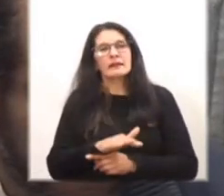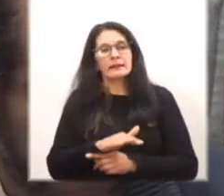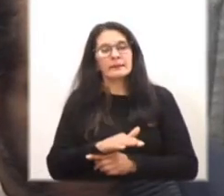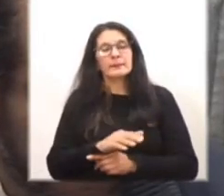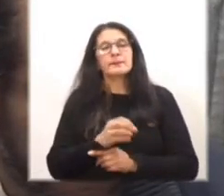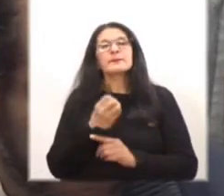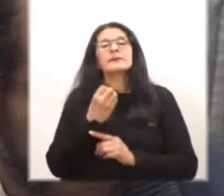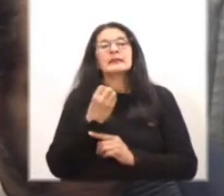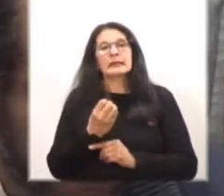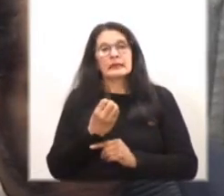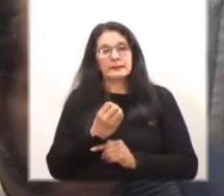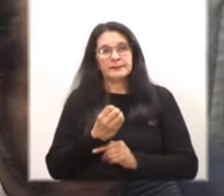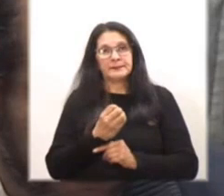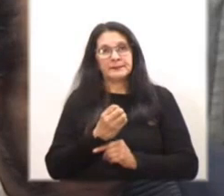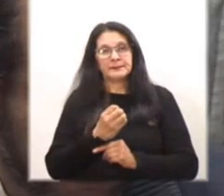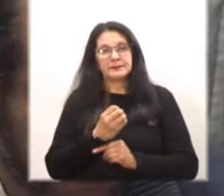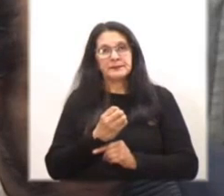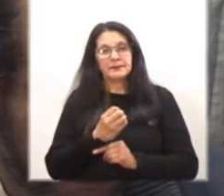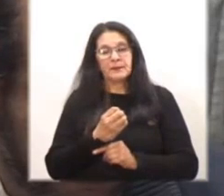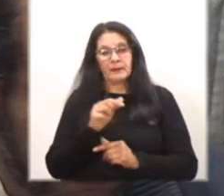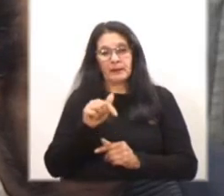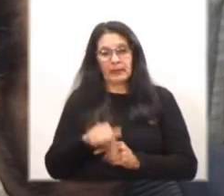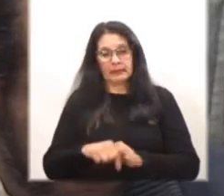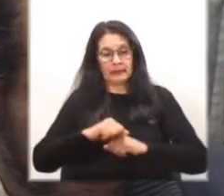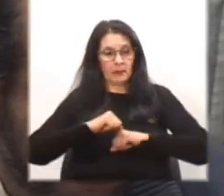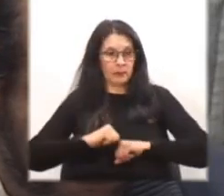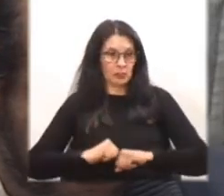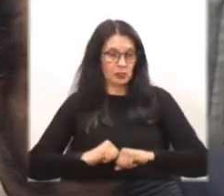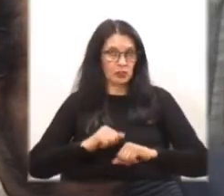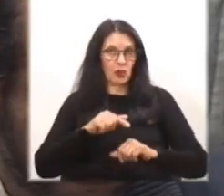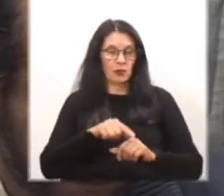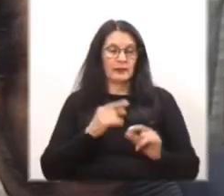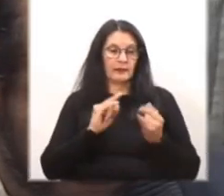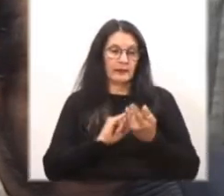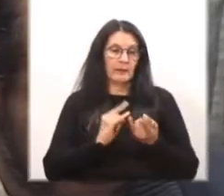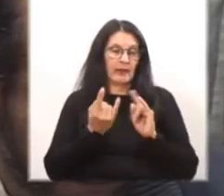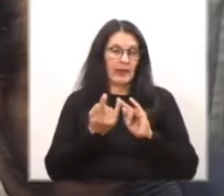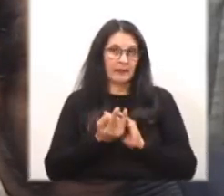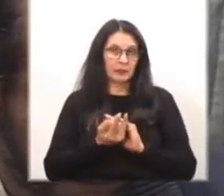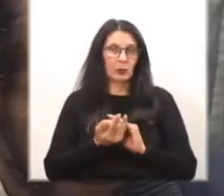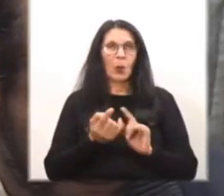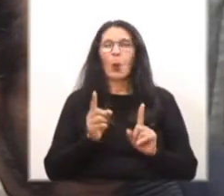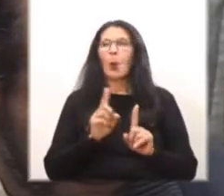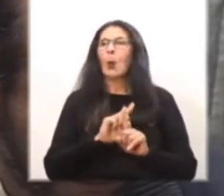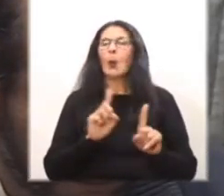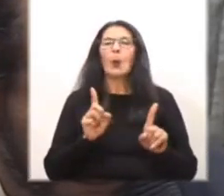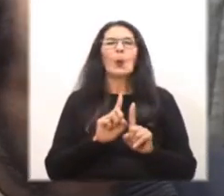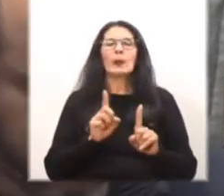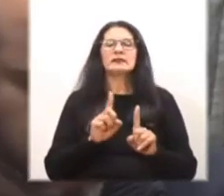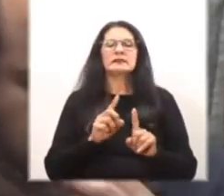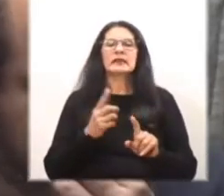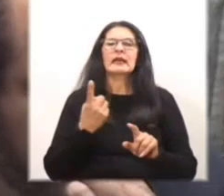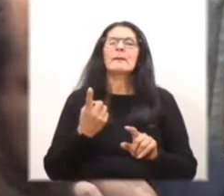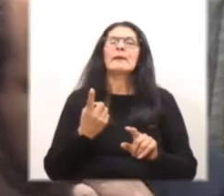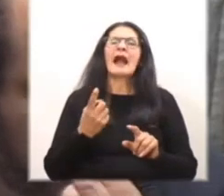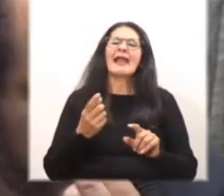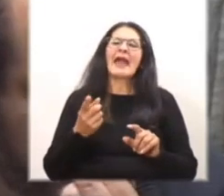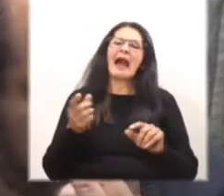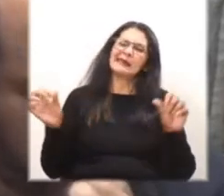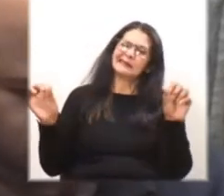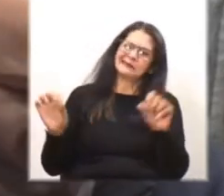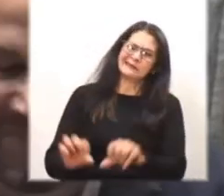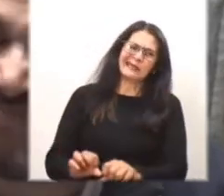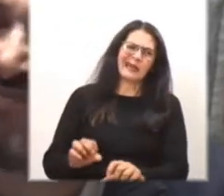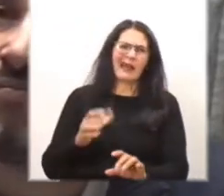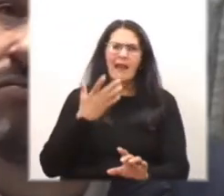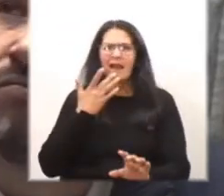que esta oposición parlamentaria no tiene como cometido la destrucción de nada, sino